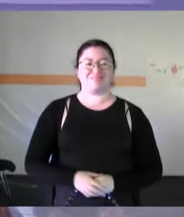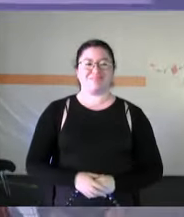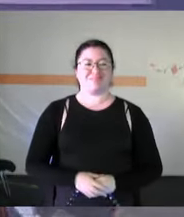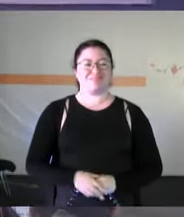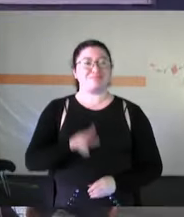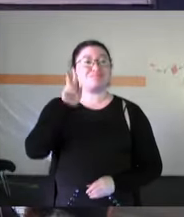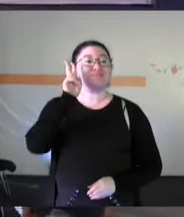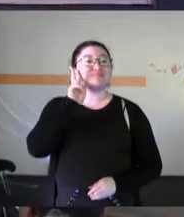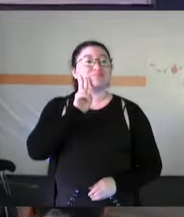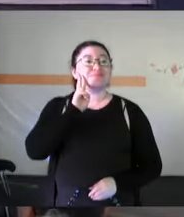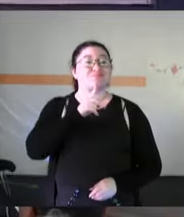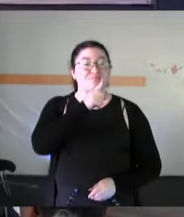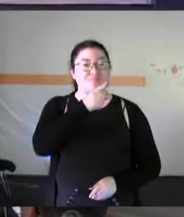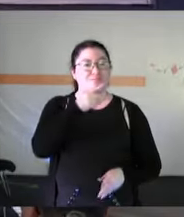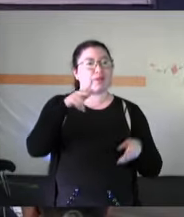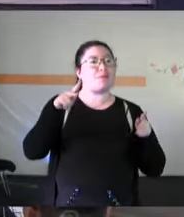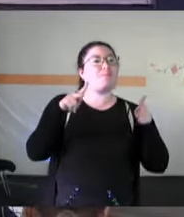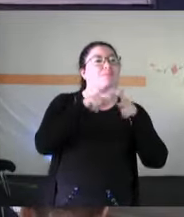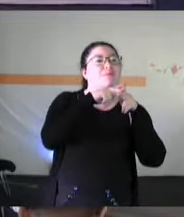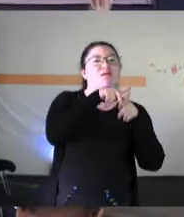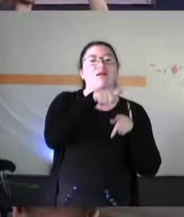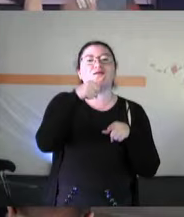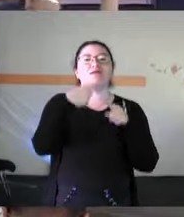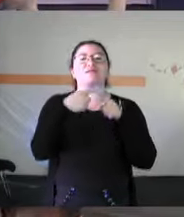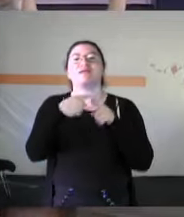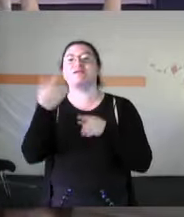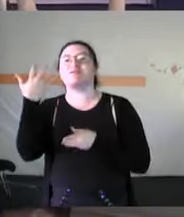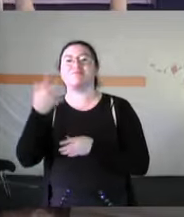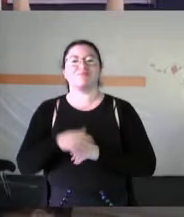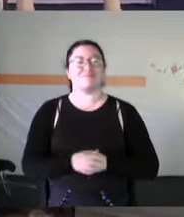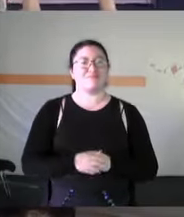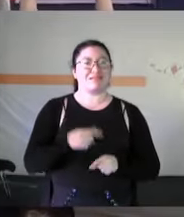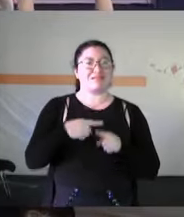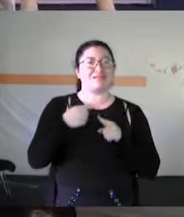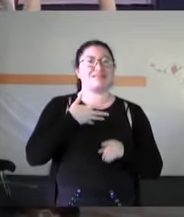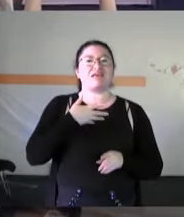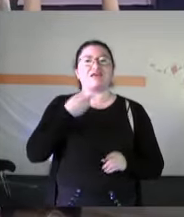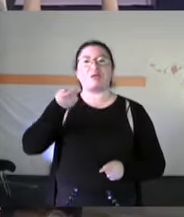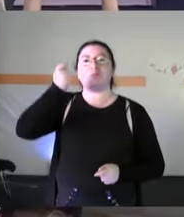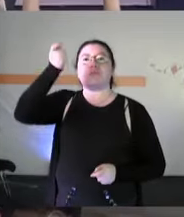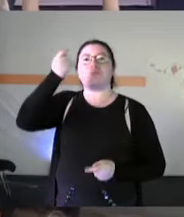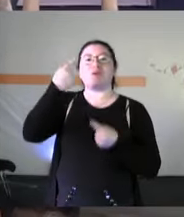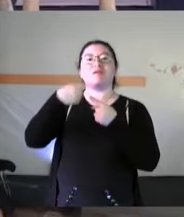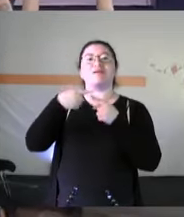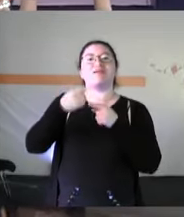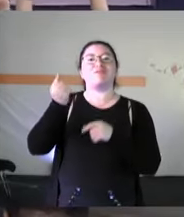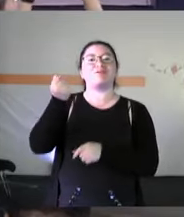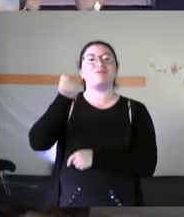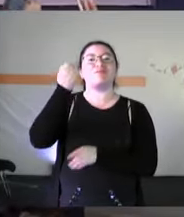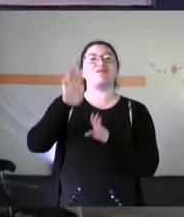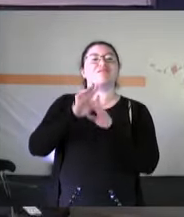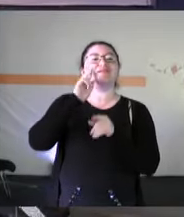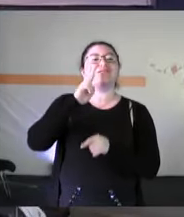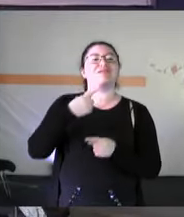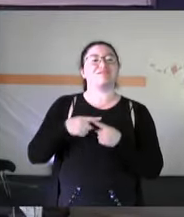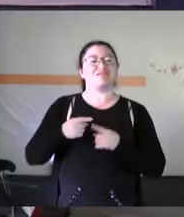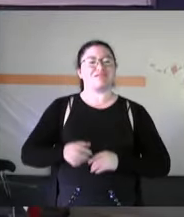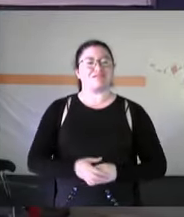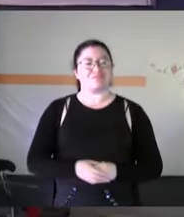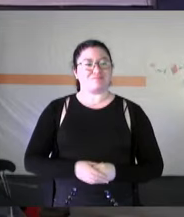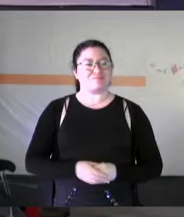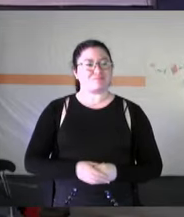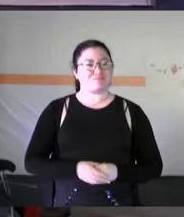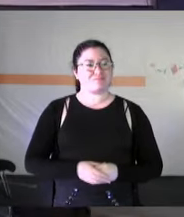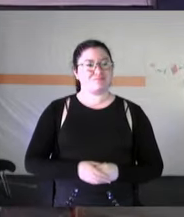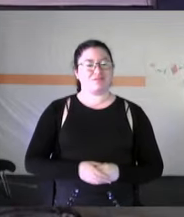A ver, una pelea de gallos. ¿Quién lo trae? ¿Quién lo trae? Una subasta de azolito. A ver, ¿quién trae